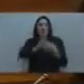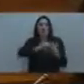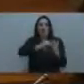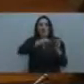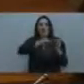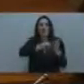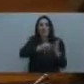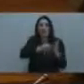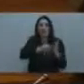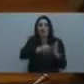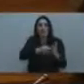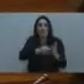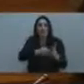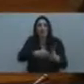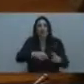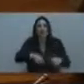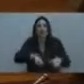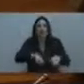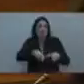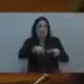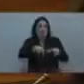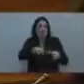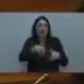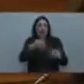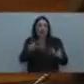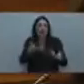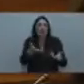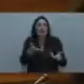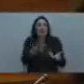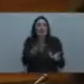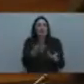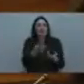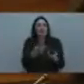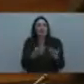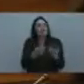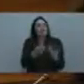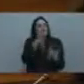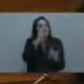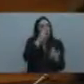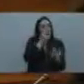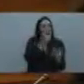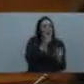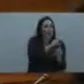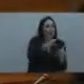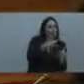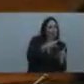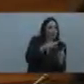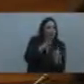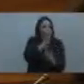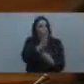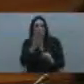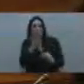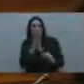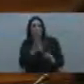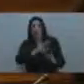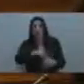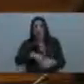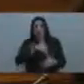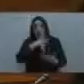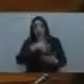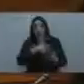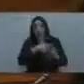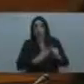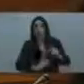que la situación a la que ha abocado esa conjunción de intereses Foro-Partido Popular es de fáctica parálisis en torno